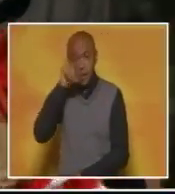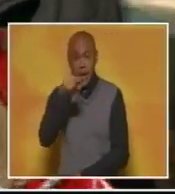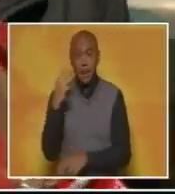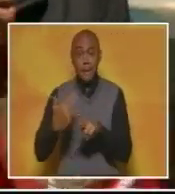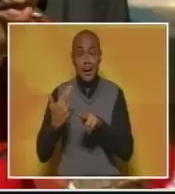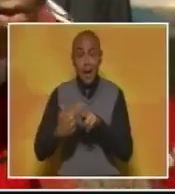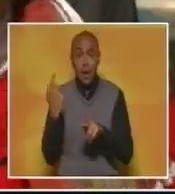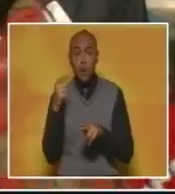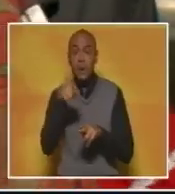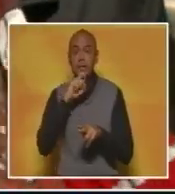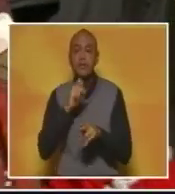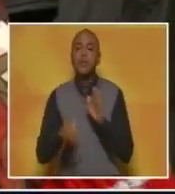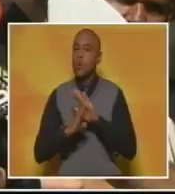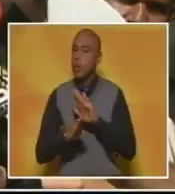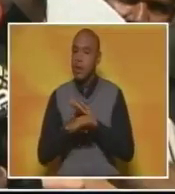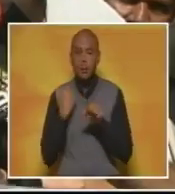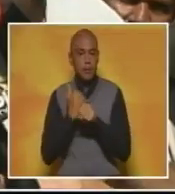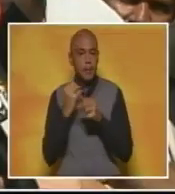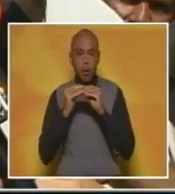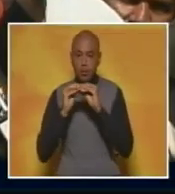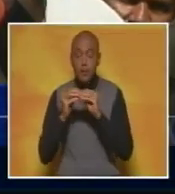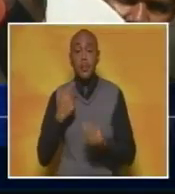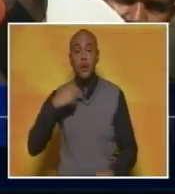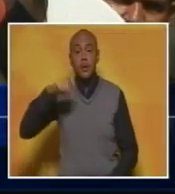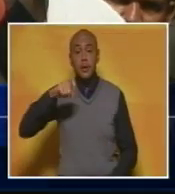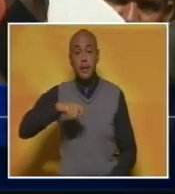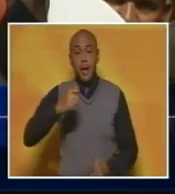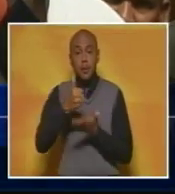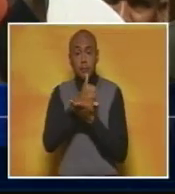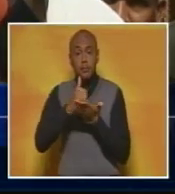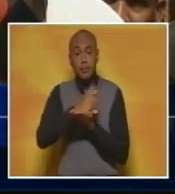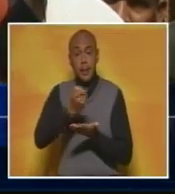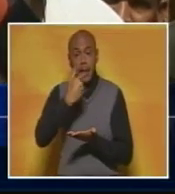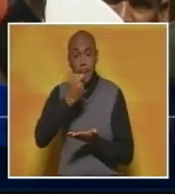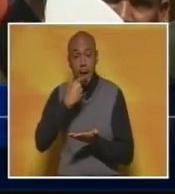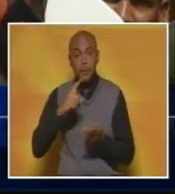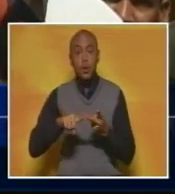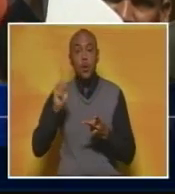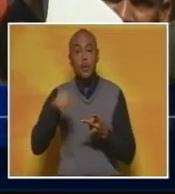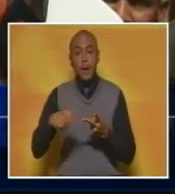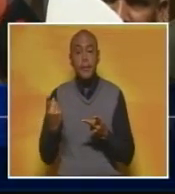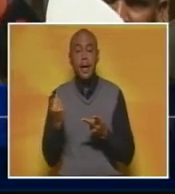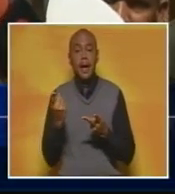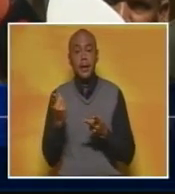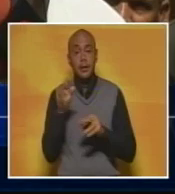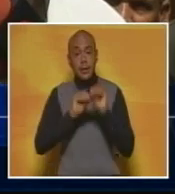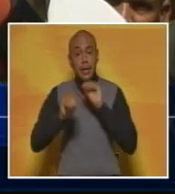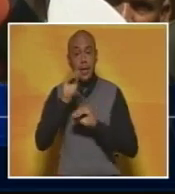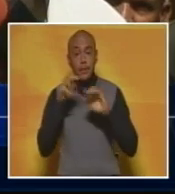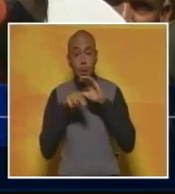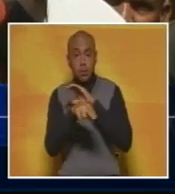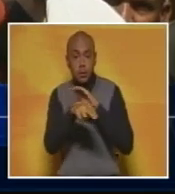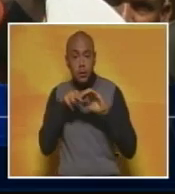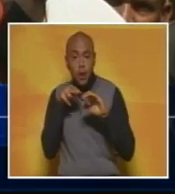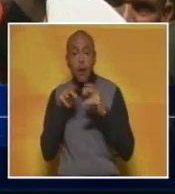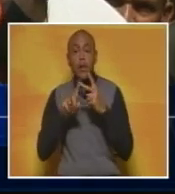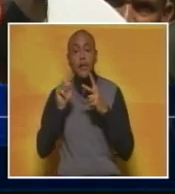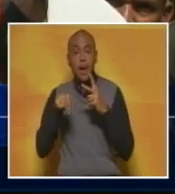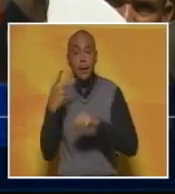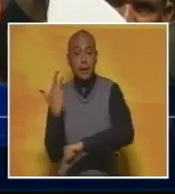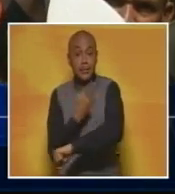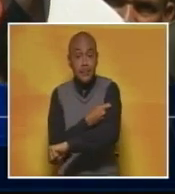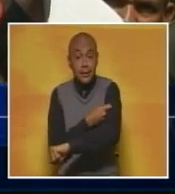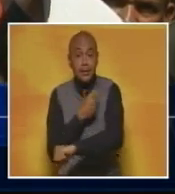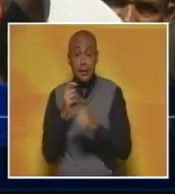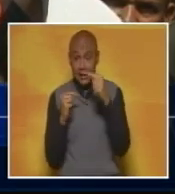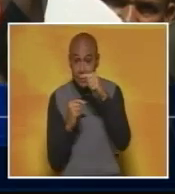y aún así continúan laborando. Necesitamos medicamentos, las cosas para las quimioterapias, hasta lo más mínimo como una inyectadora para los niños.